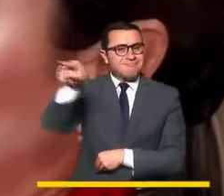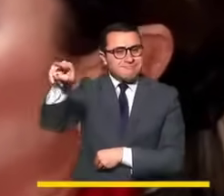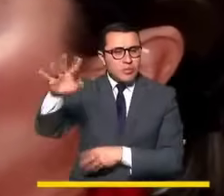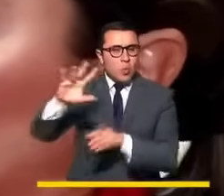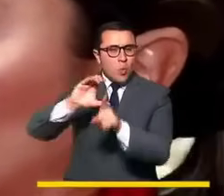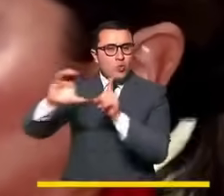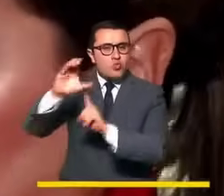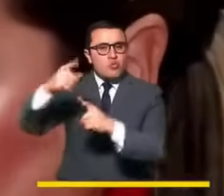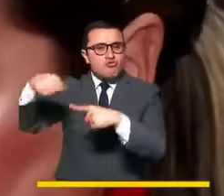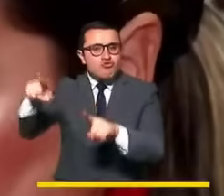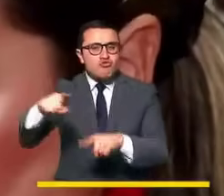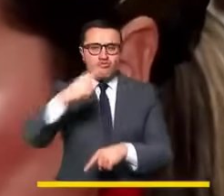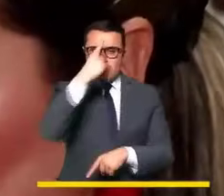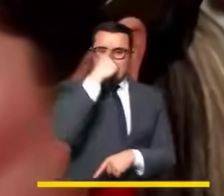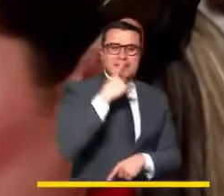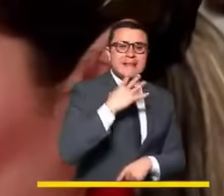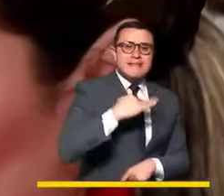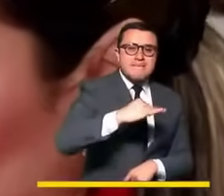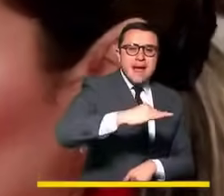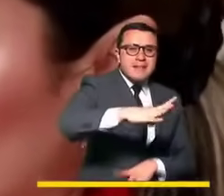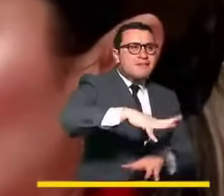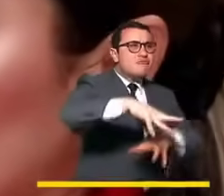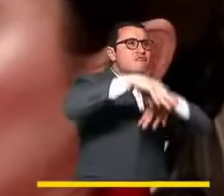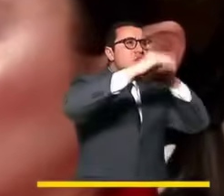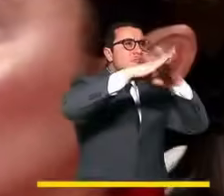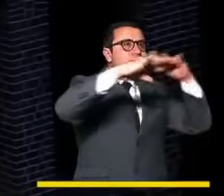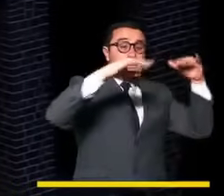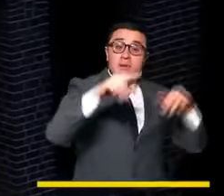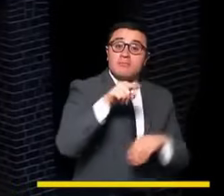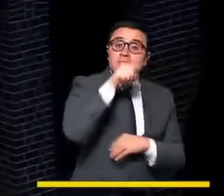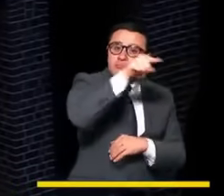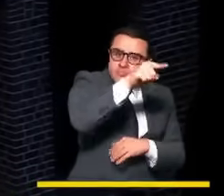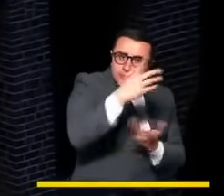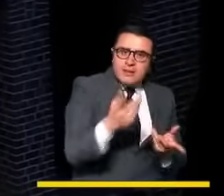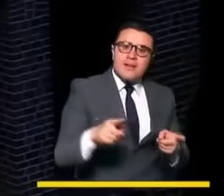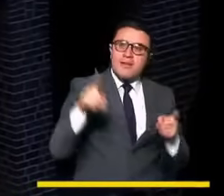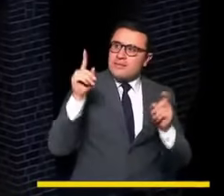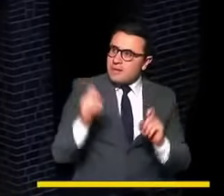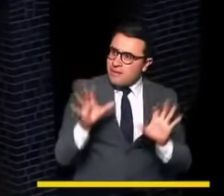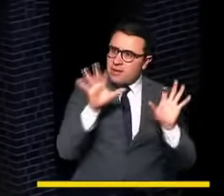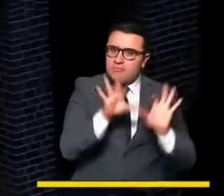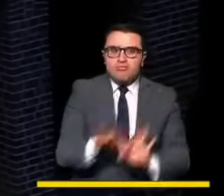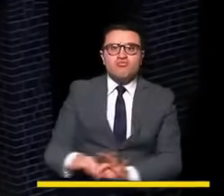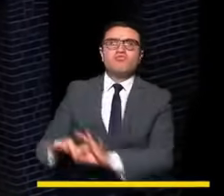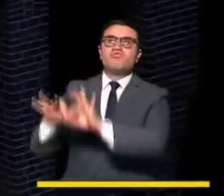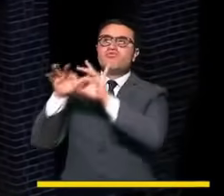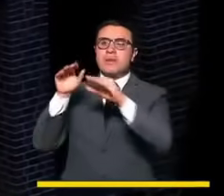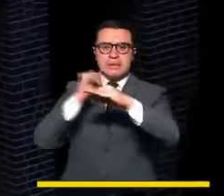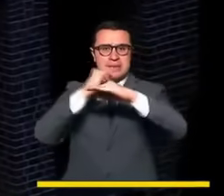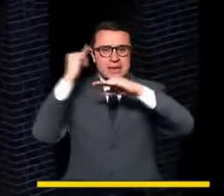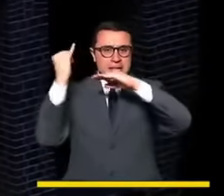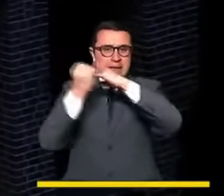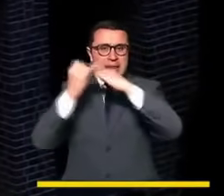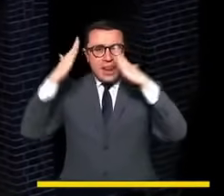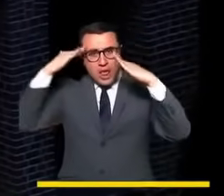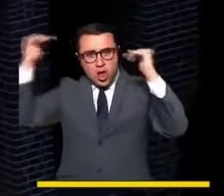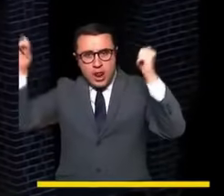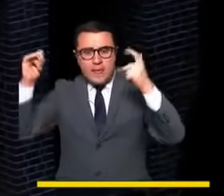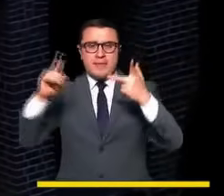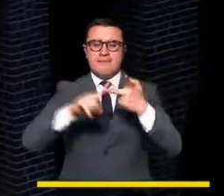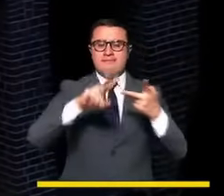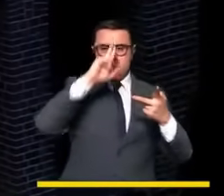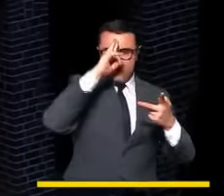la sierra de Santa Marta, etcétera. Tenemos que desarrollarlo con Aruba, Bonaire, Curazao, con República Dominicana